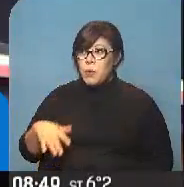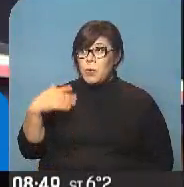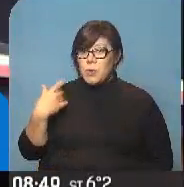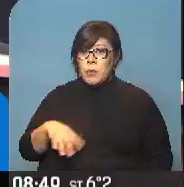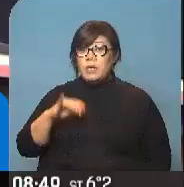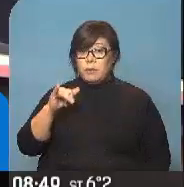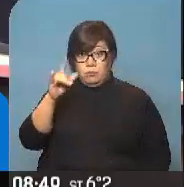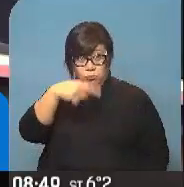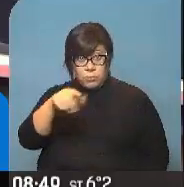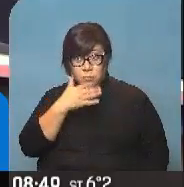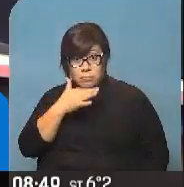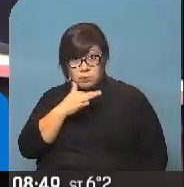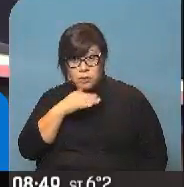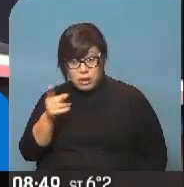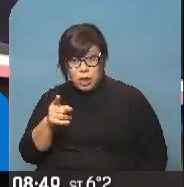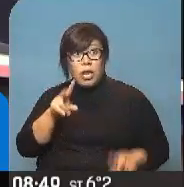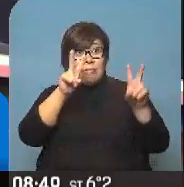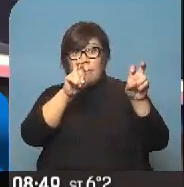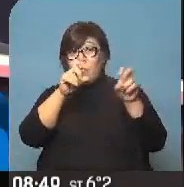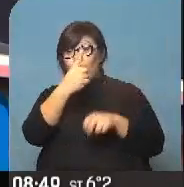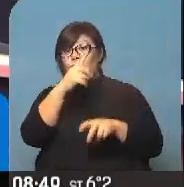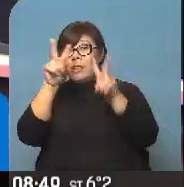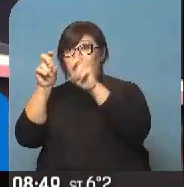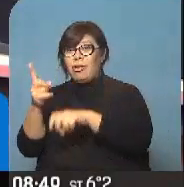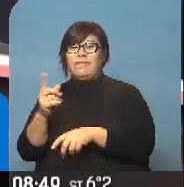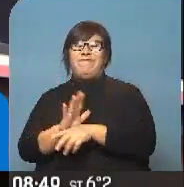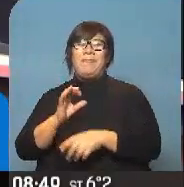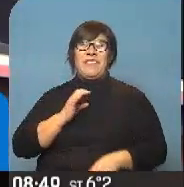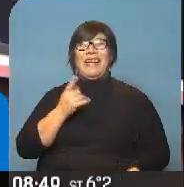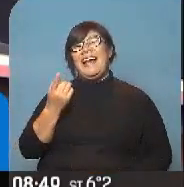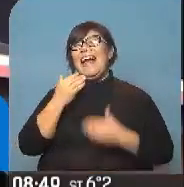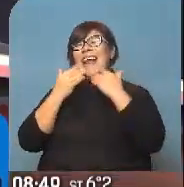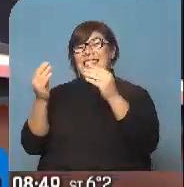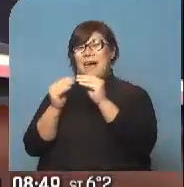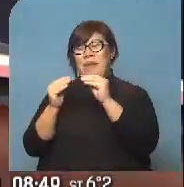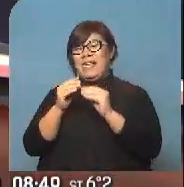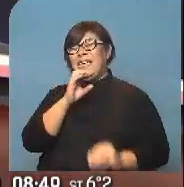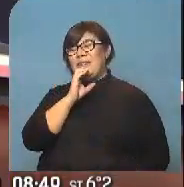escucharán todos ahí la conasami la tema 1 tema 12 gracias a mí muchas gracias